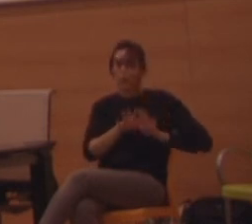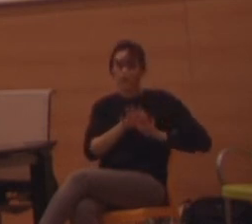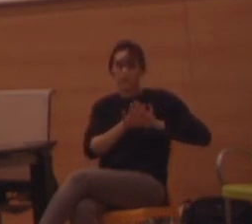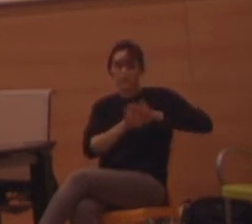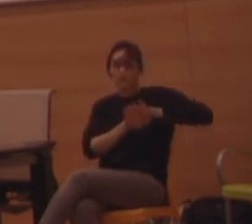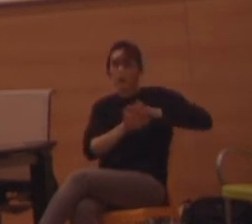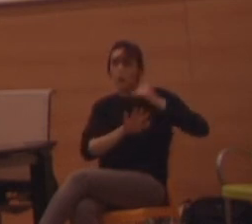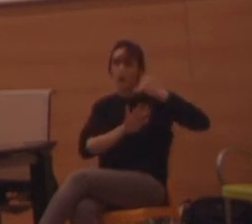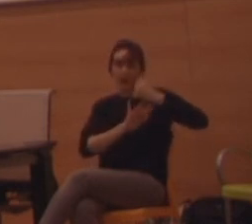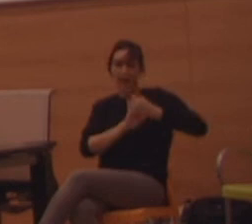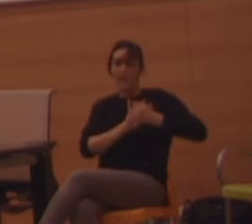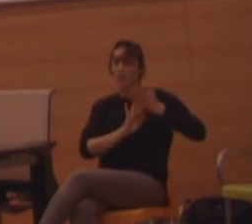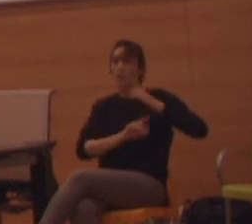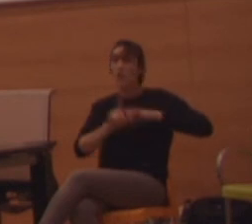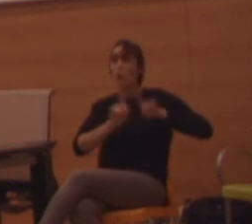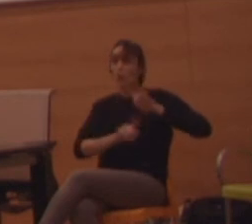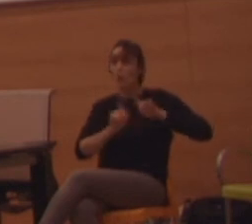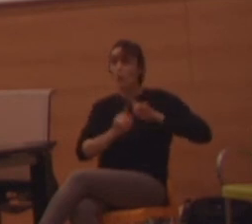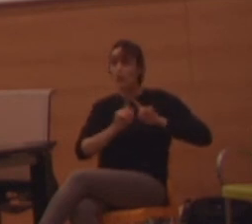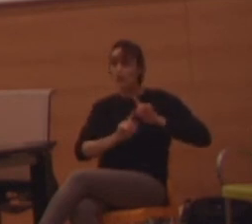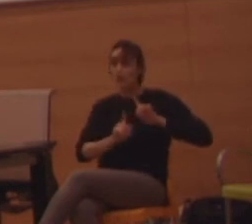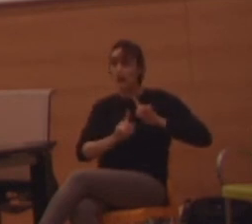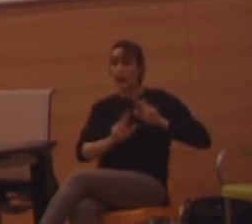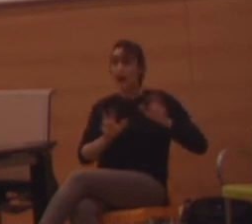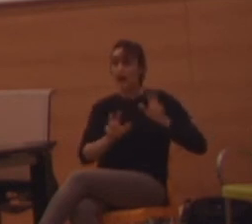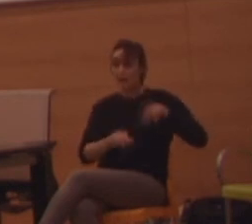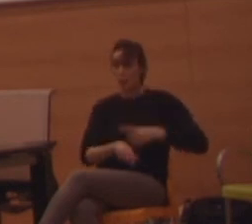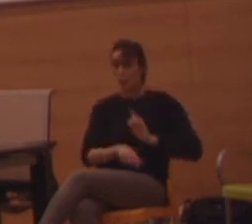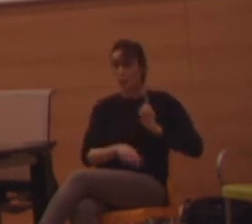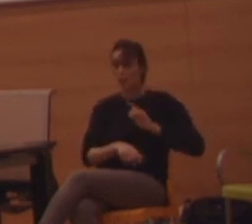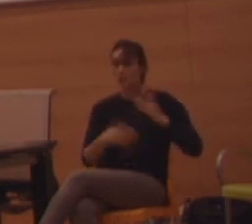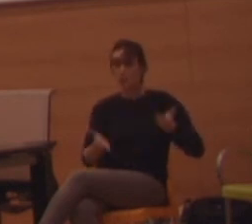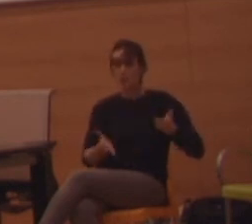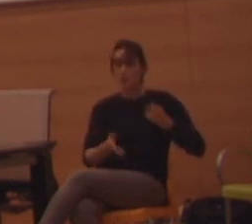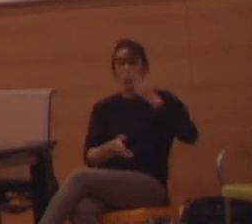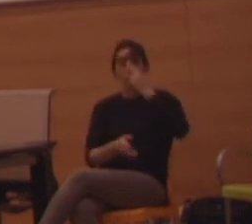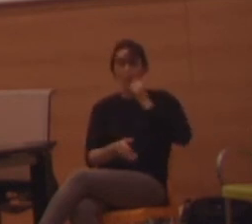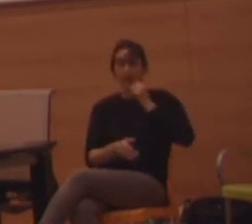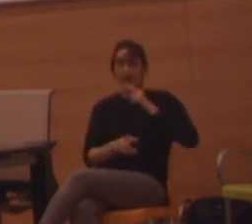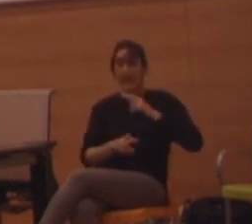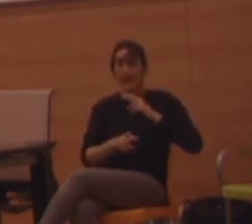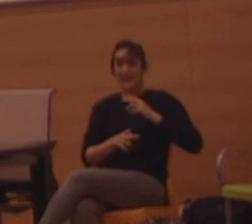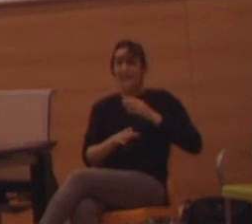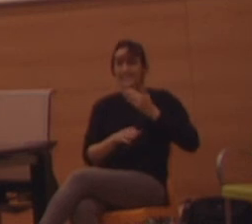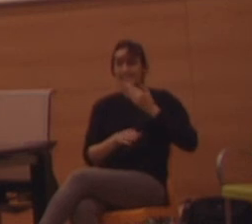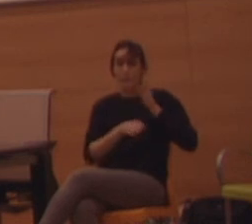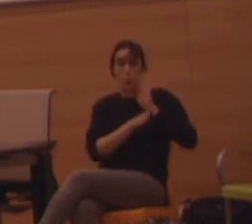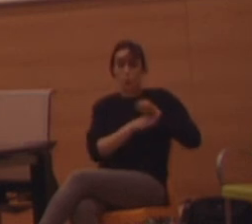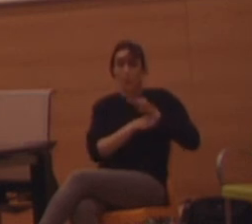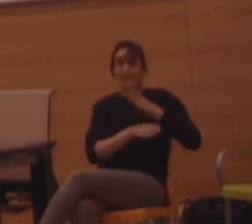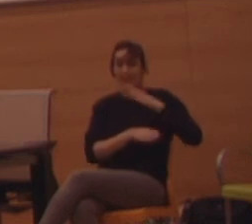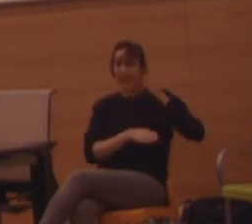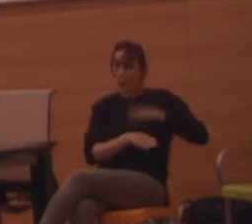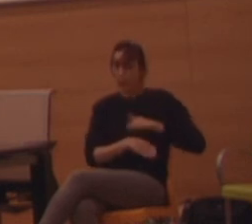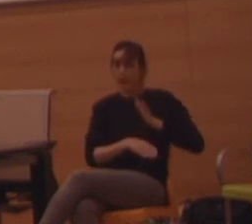tiene ningún problema. O sea que ahí podéis ver como un pie que de entrada se quería amputar con unos cuidados adecuados y a veces